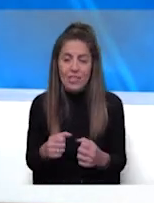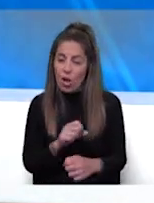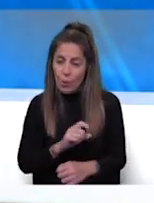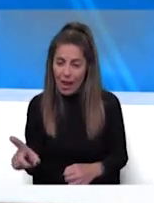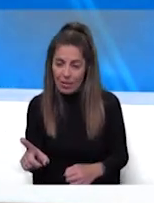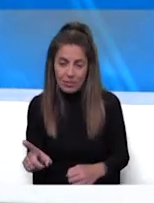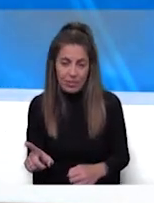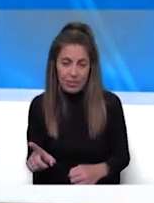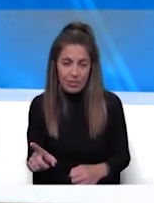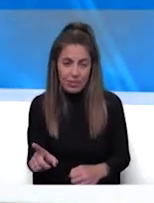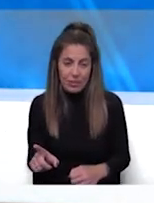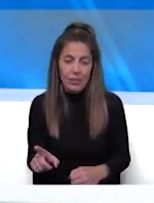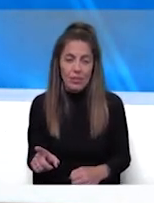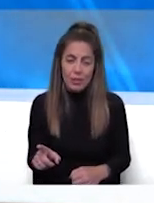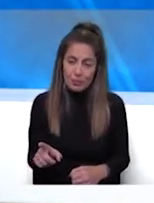es.